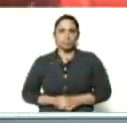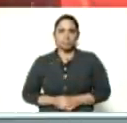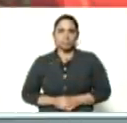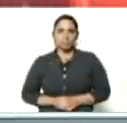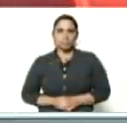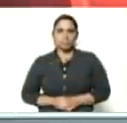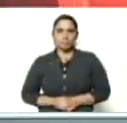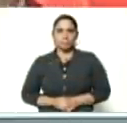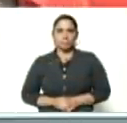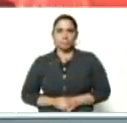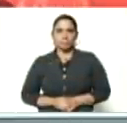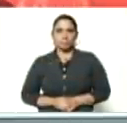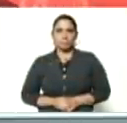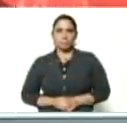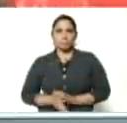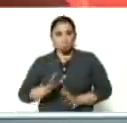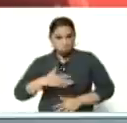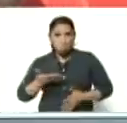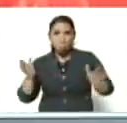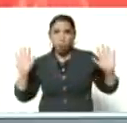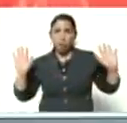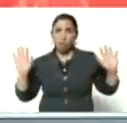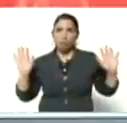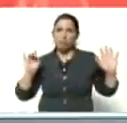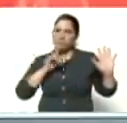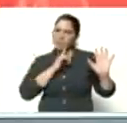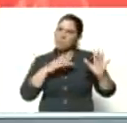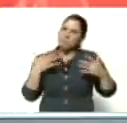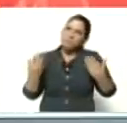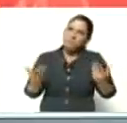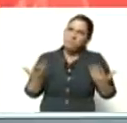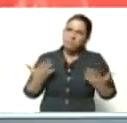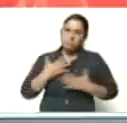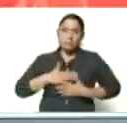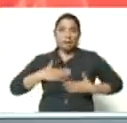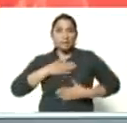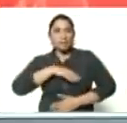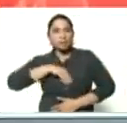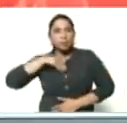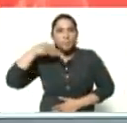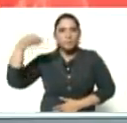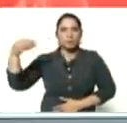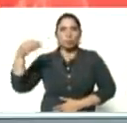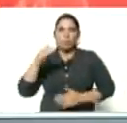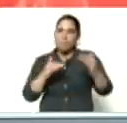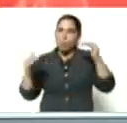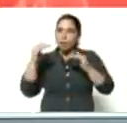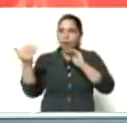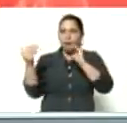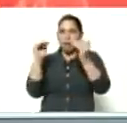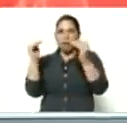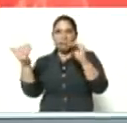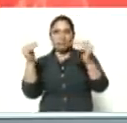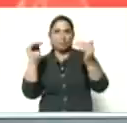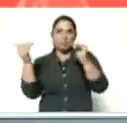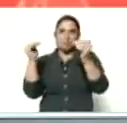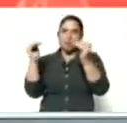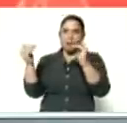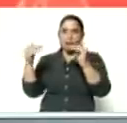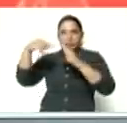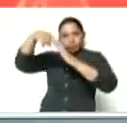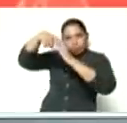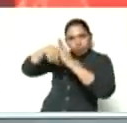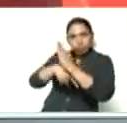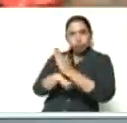si así podría llamarse, pues, creo que se puede llamar así, la satisfacción espiritual, moral, ética,